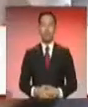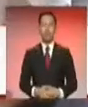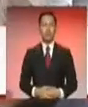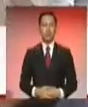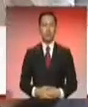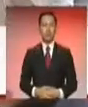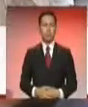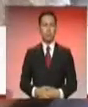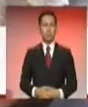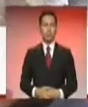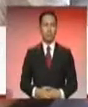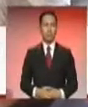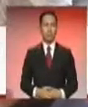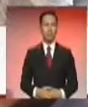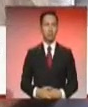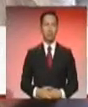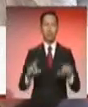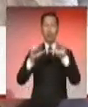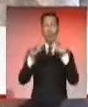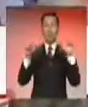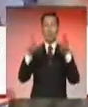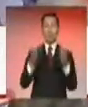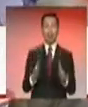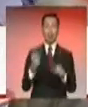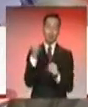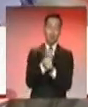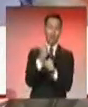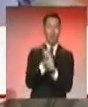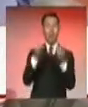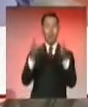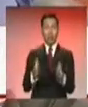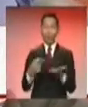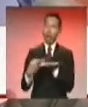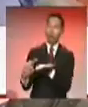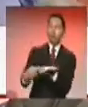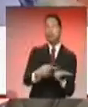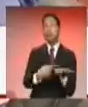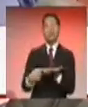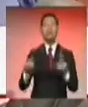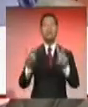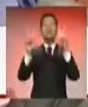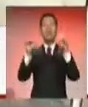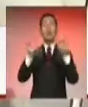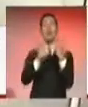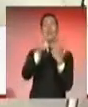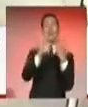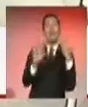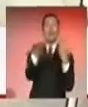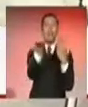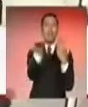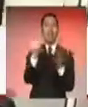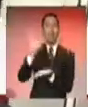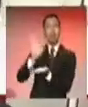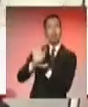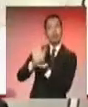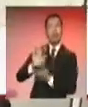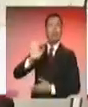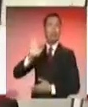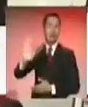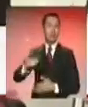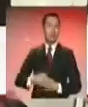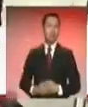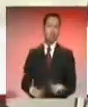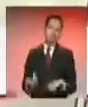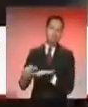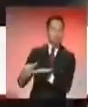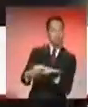cuestión ha quedado planteada. Empresarios y trabajadores se reunieron para analizar la situación financiera del Instituto Ecuatoriano de Seguridad